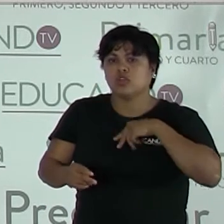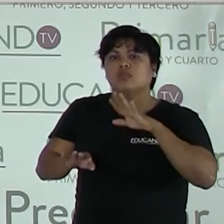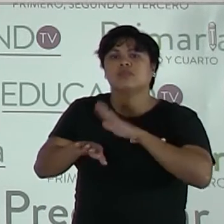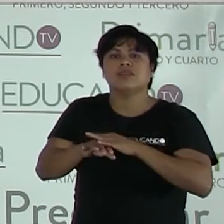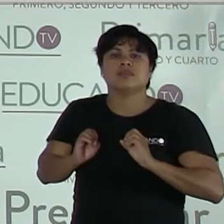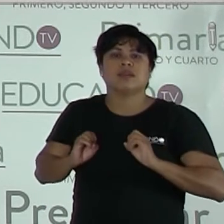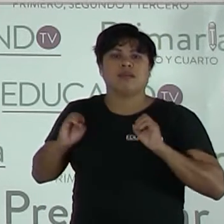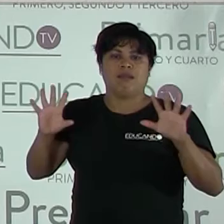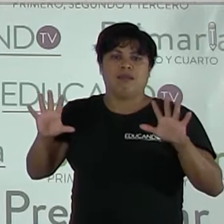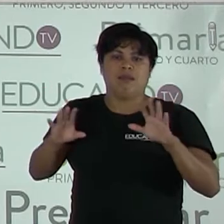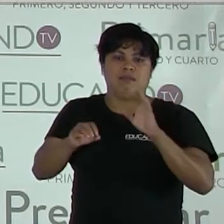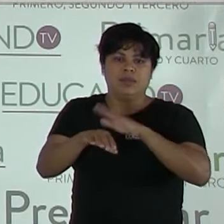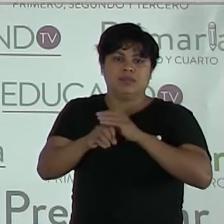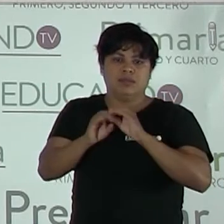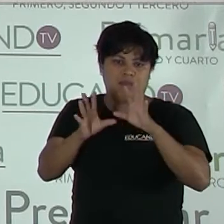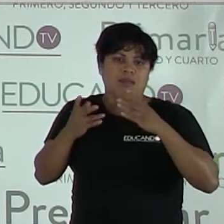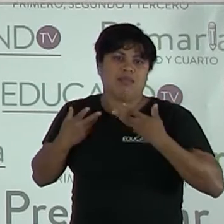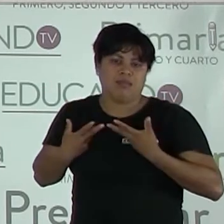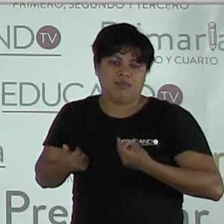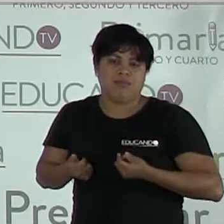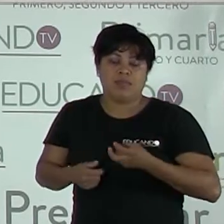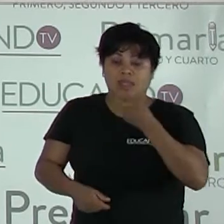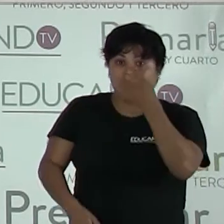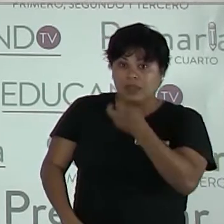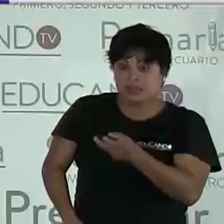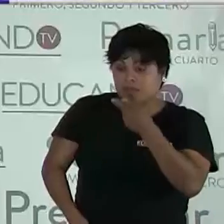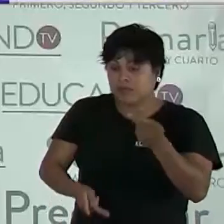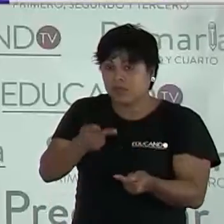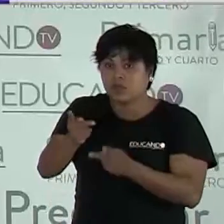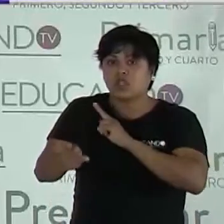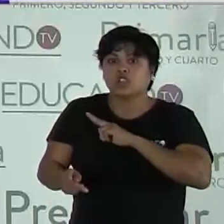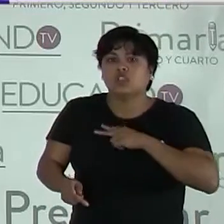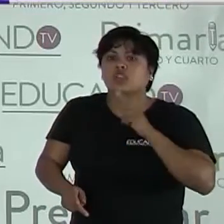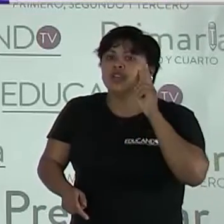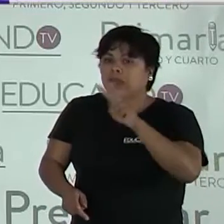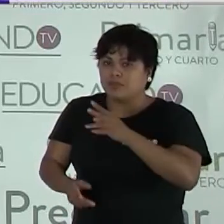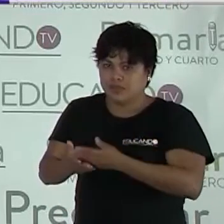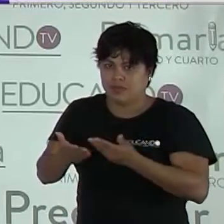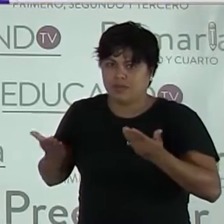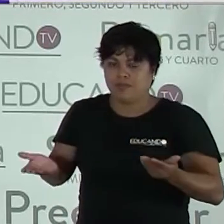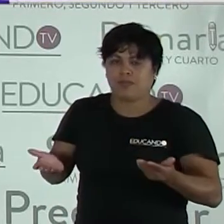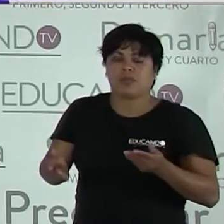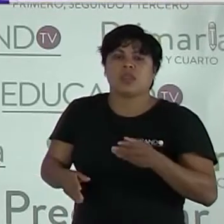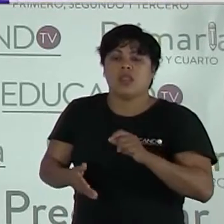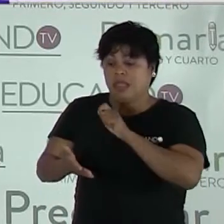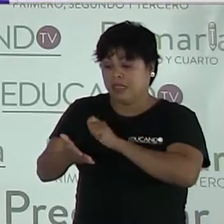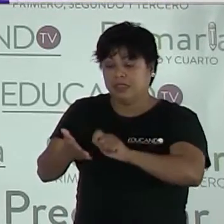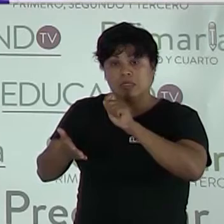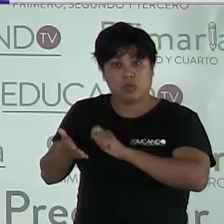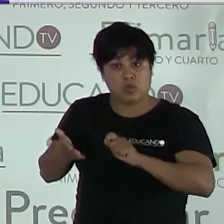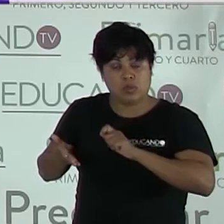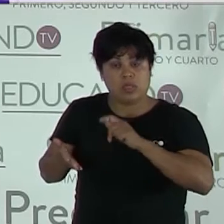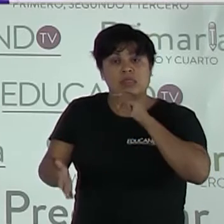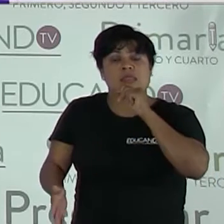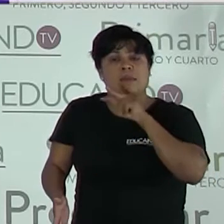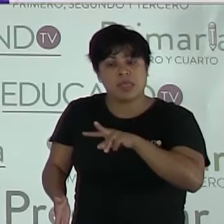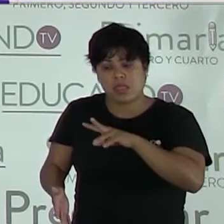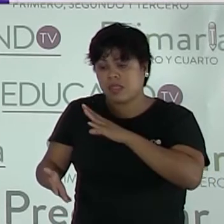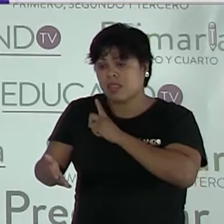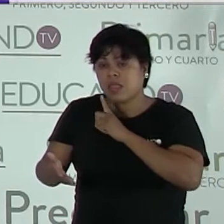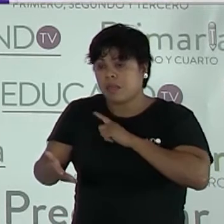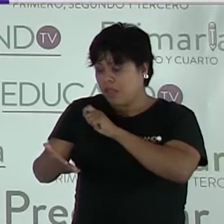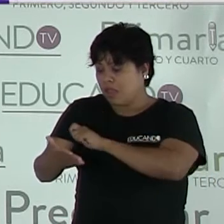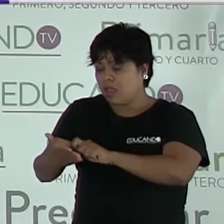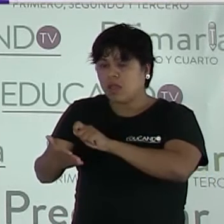de manera eficaz y verídica. Estas preguntas las vamos a ver en un momento. Su estructura también tiene